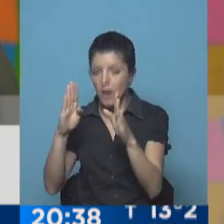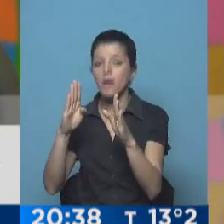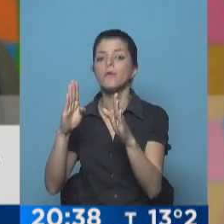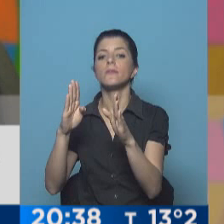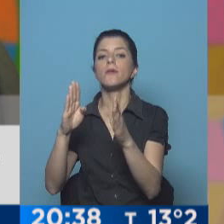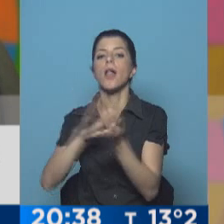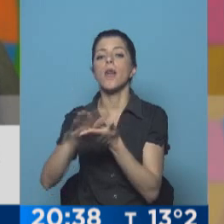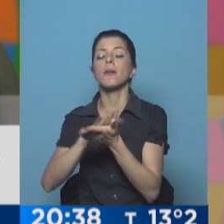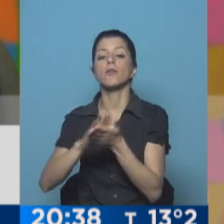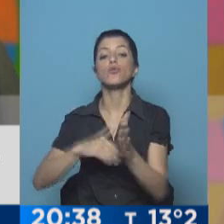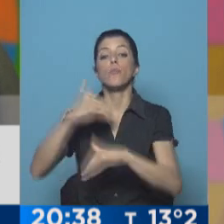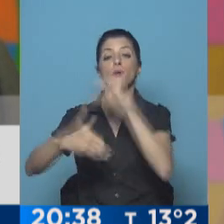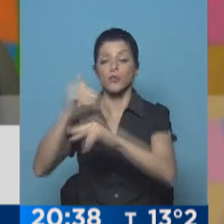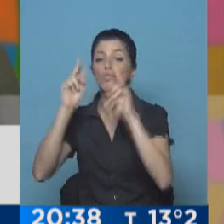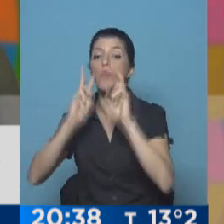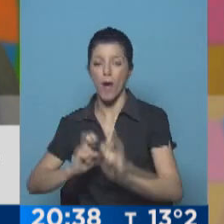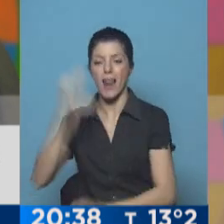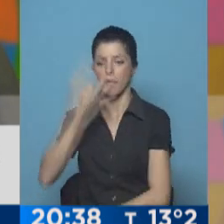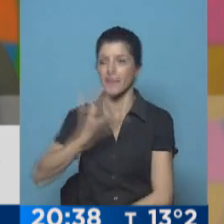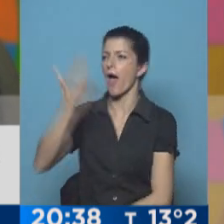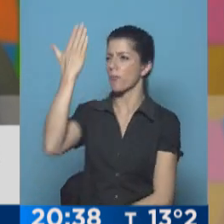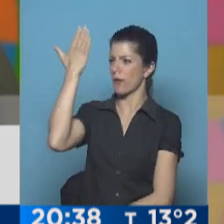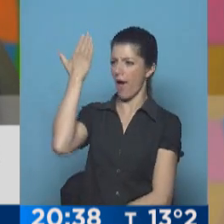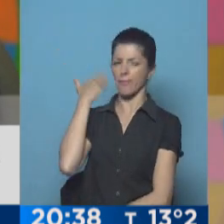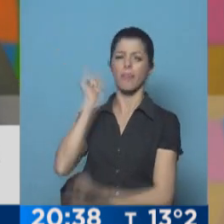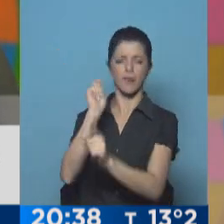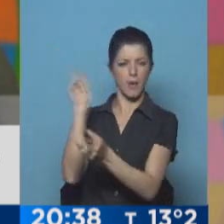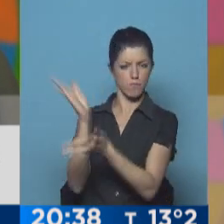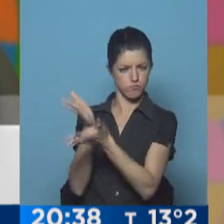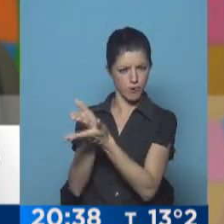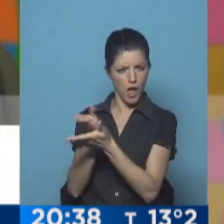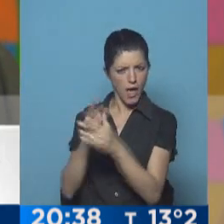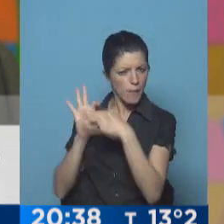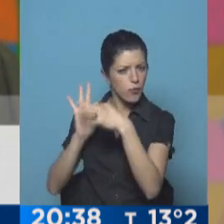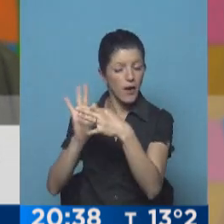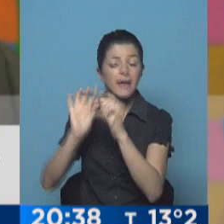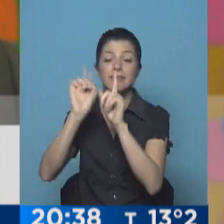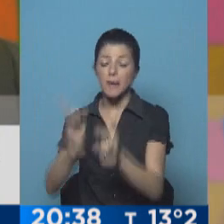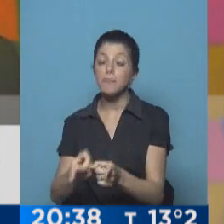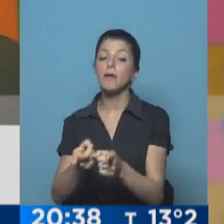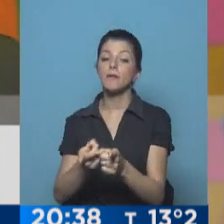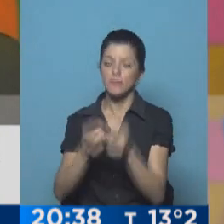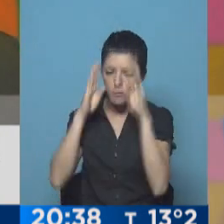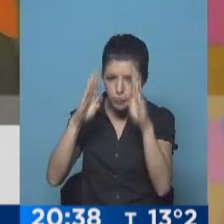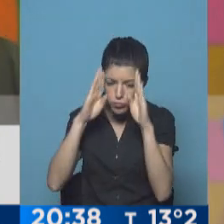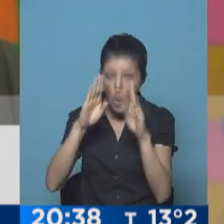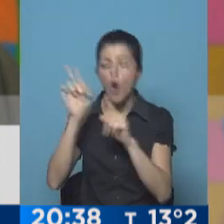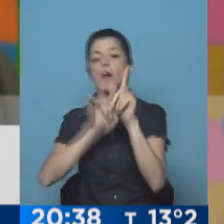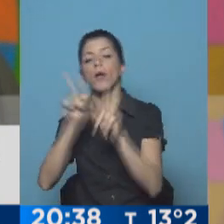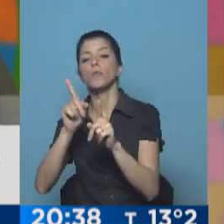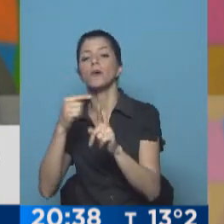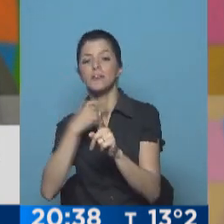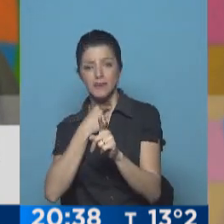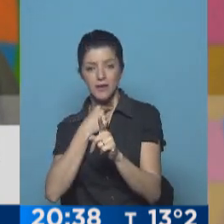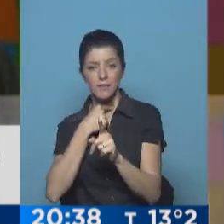un proceso continuo de búsqueda de verdad y un proceso continuo de defensa frente a los intentos de consagrar a lo largo del